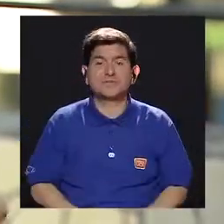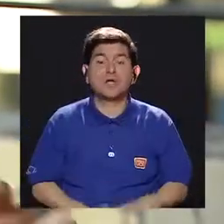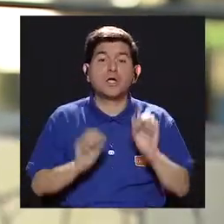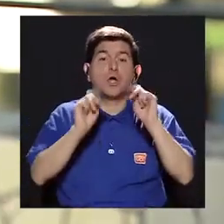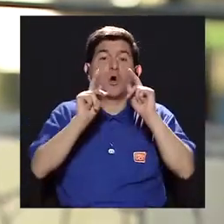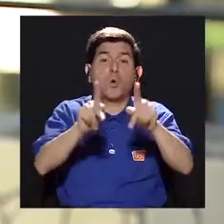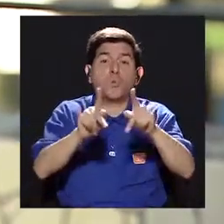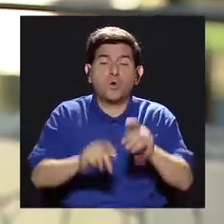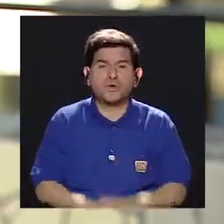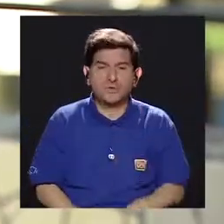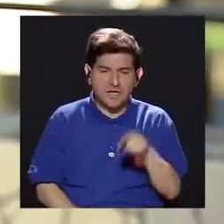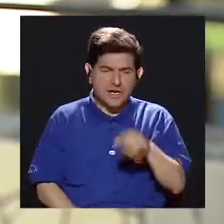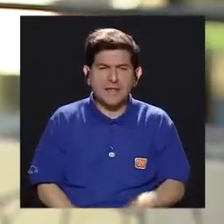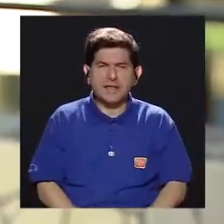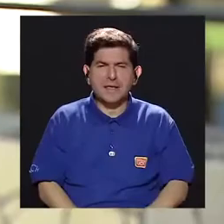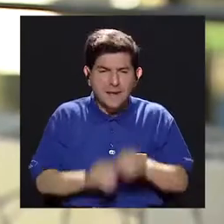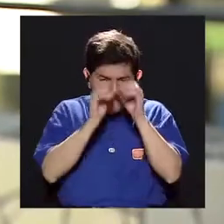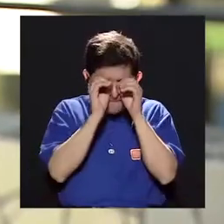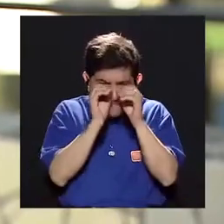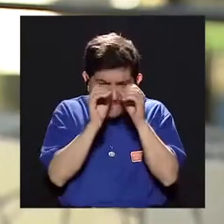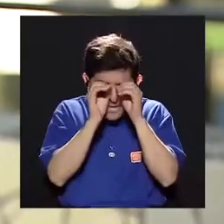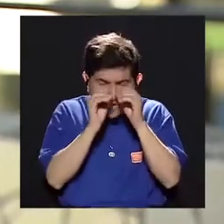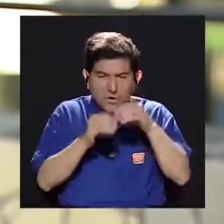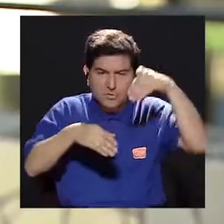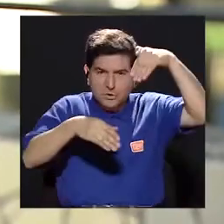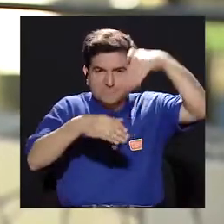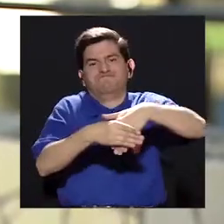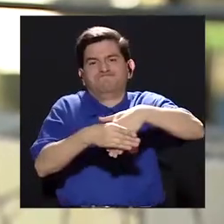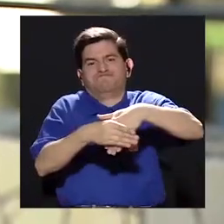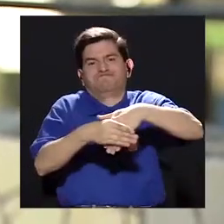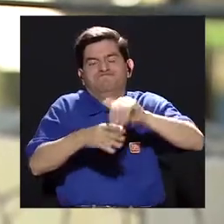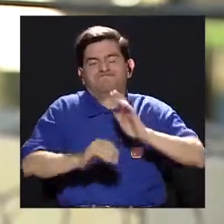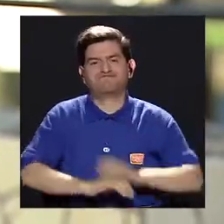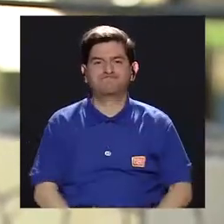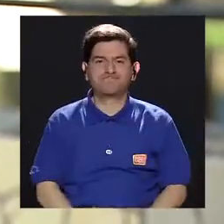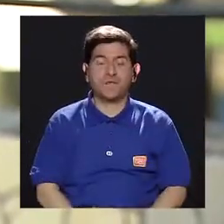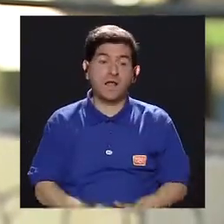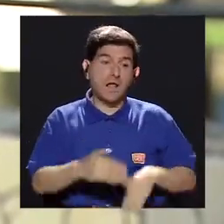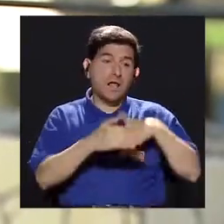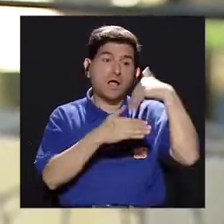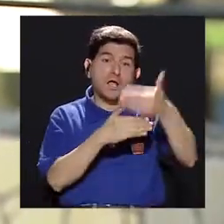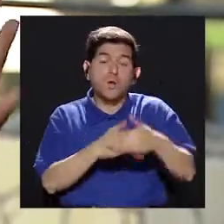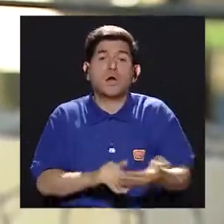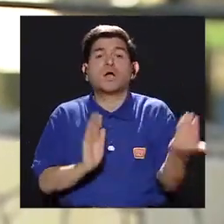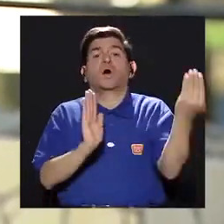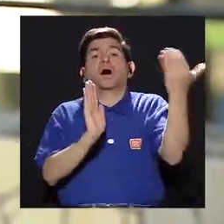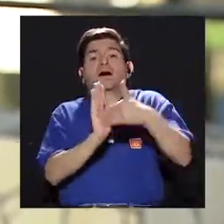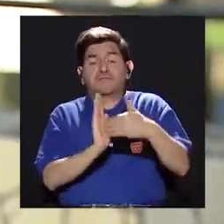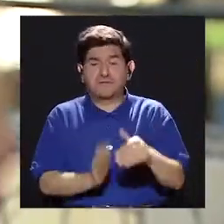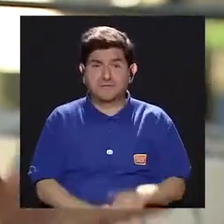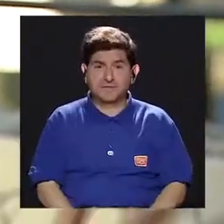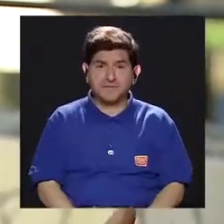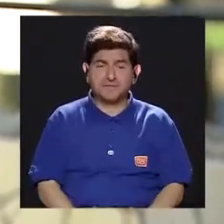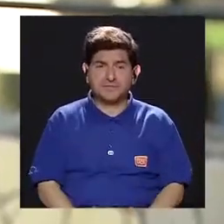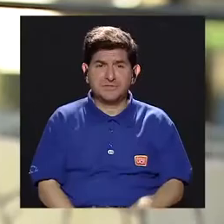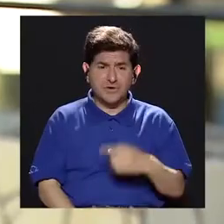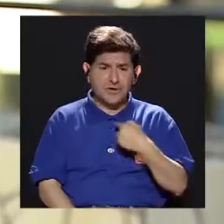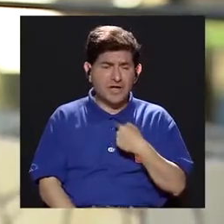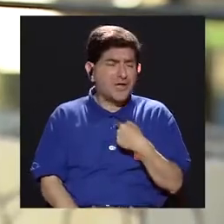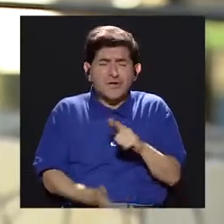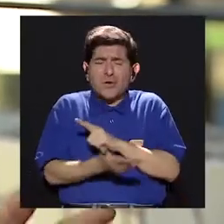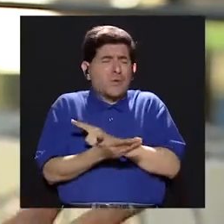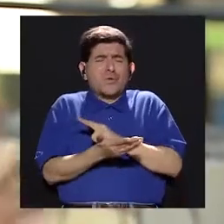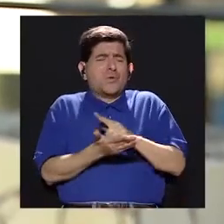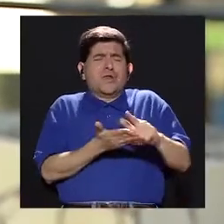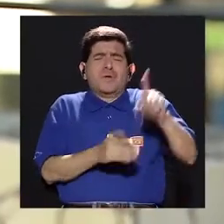abrir puertas para que los microorganismos pasen, vengan adelante. ¿Okay? Y después vienen con lesiones y, ¿cómo? Que soy